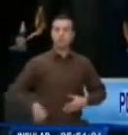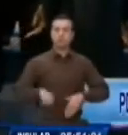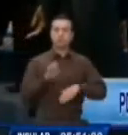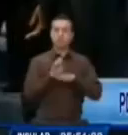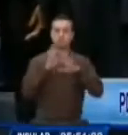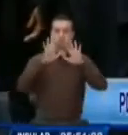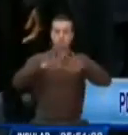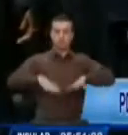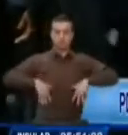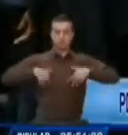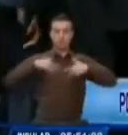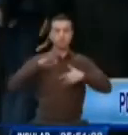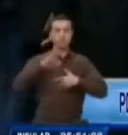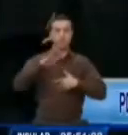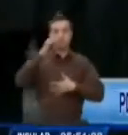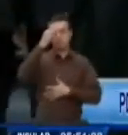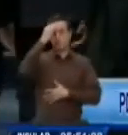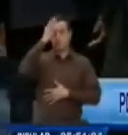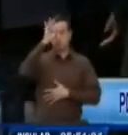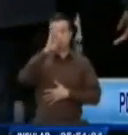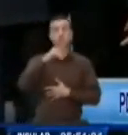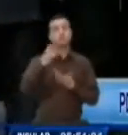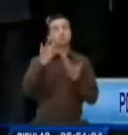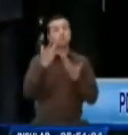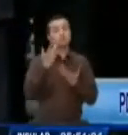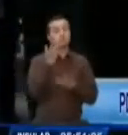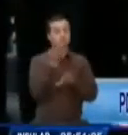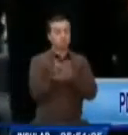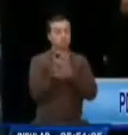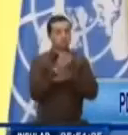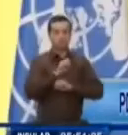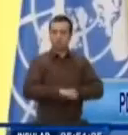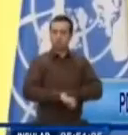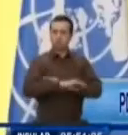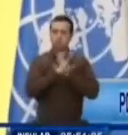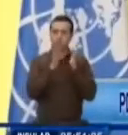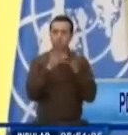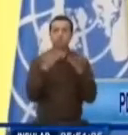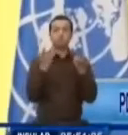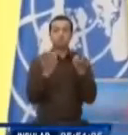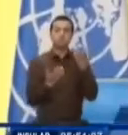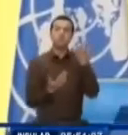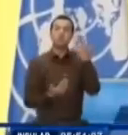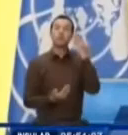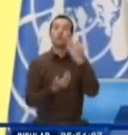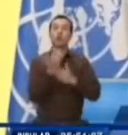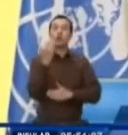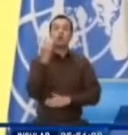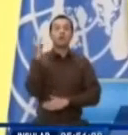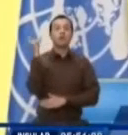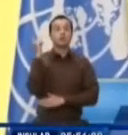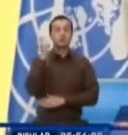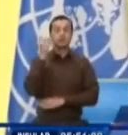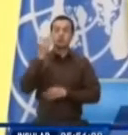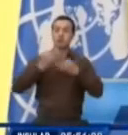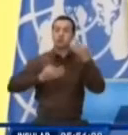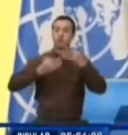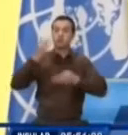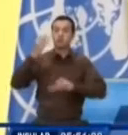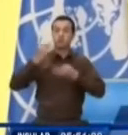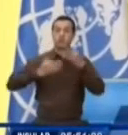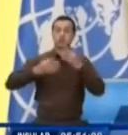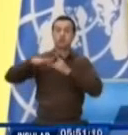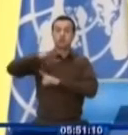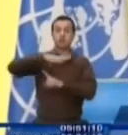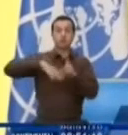de Convenciones Le Bouguet en París, tuvo un planteamiento claro. Crear la Corte Internacional de Justicia